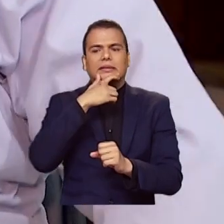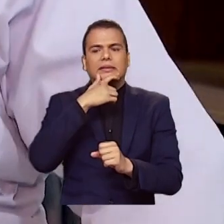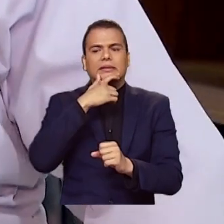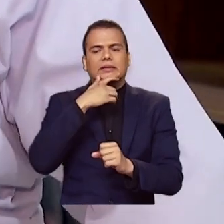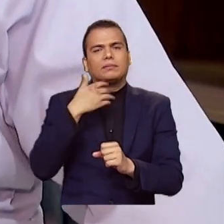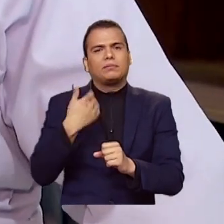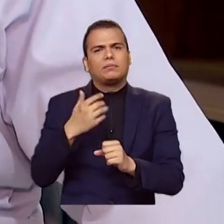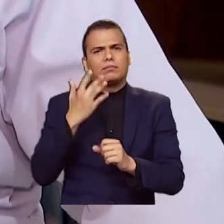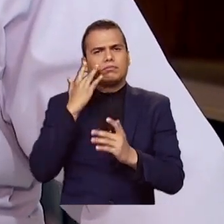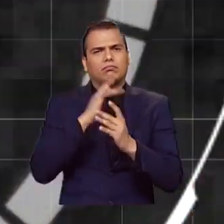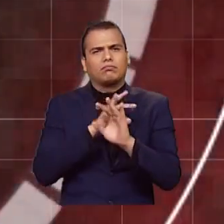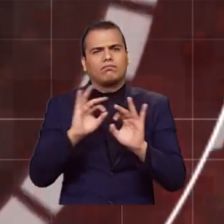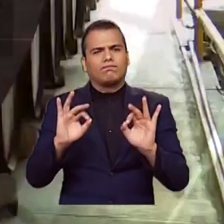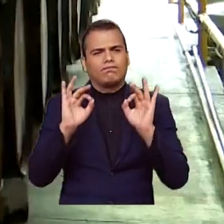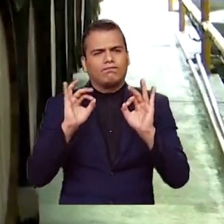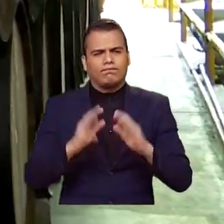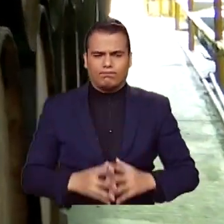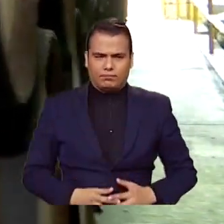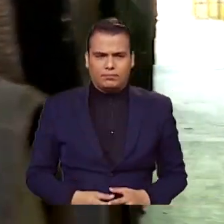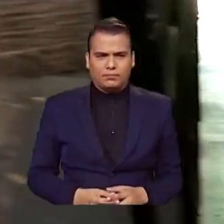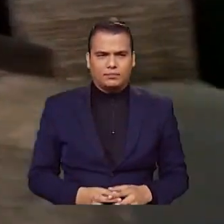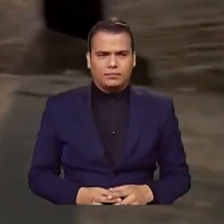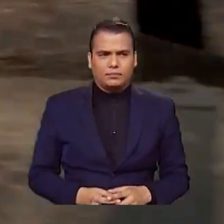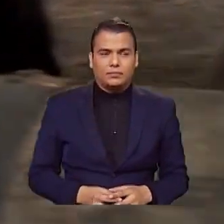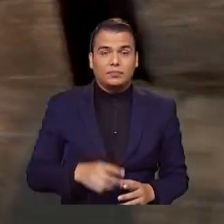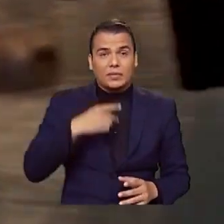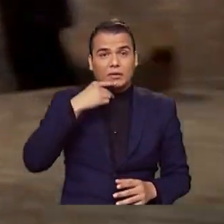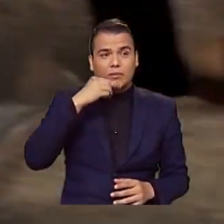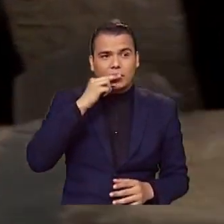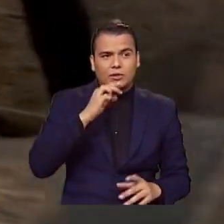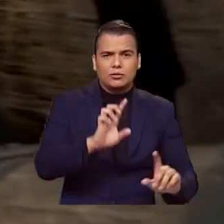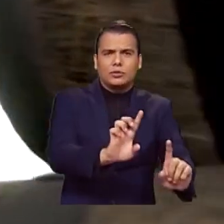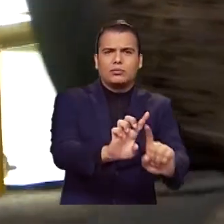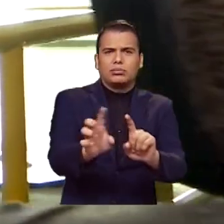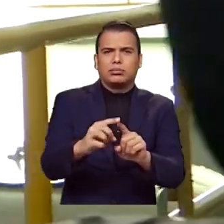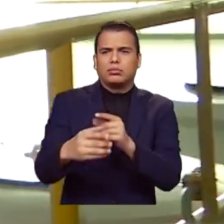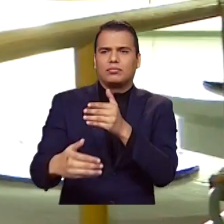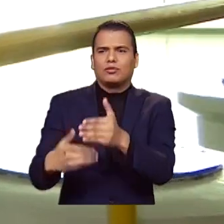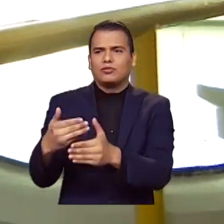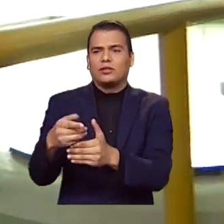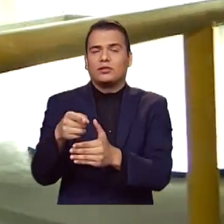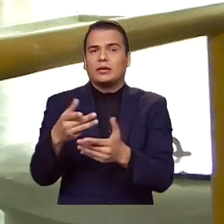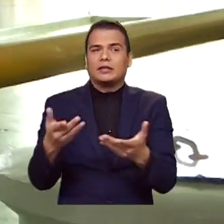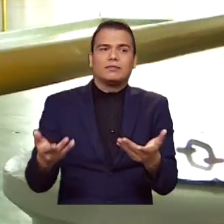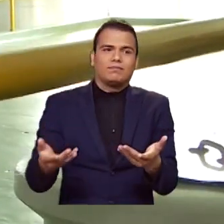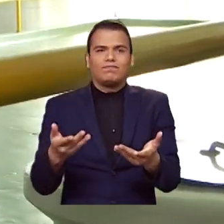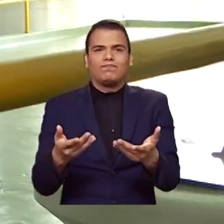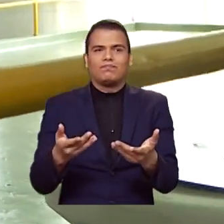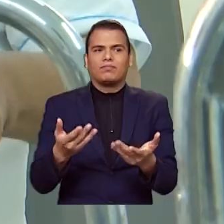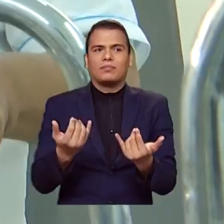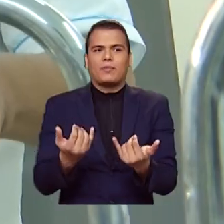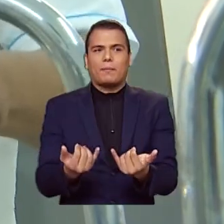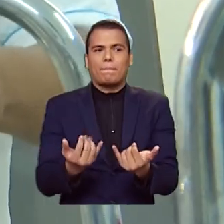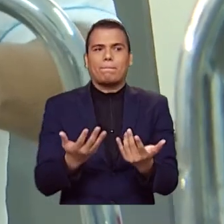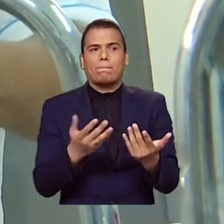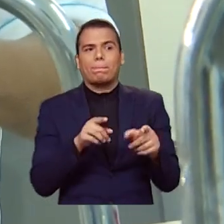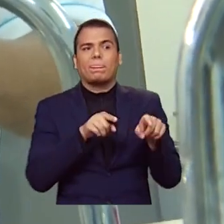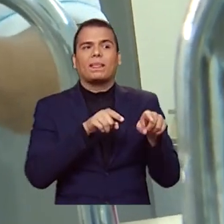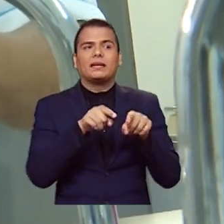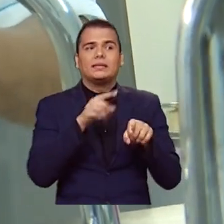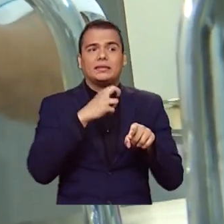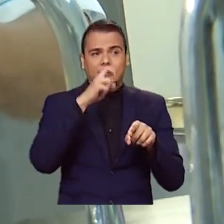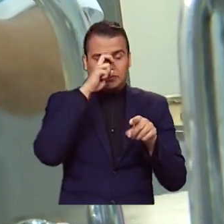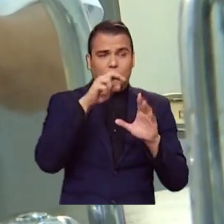la bioseguridad. La producción de vinos y de otros productos con motivo de esta contingencia del coronavirus ha generado un aumento en todas las